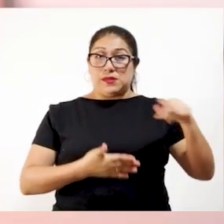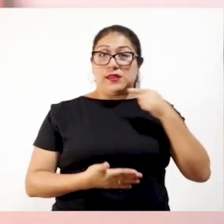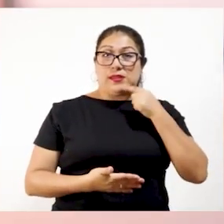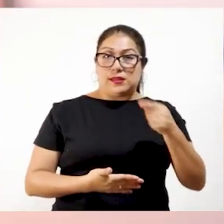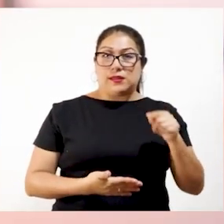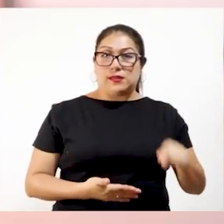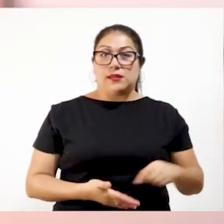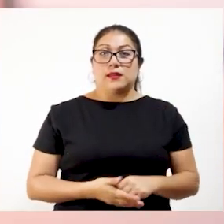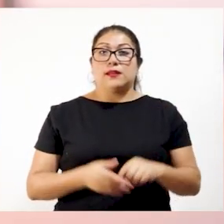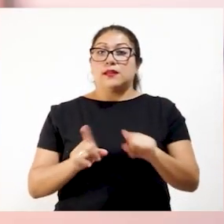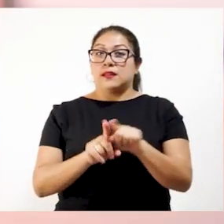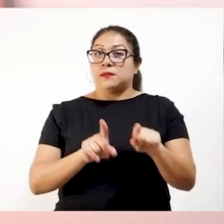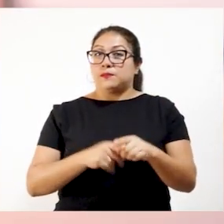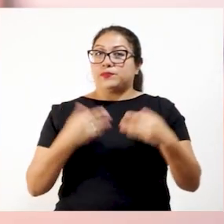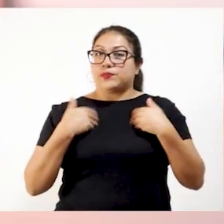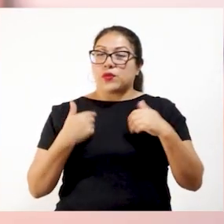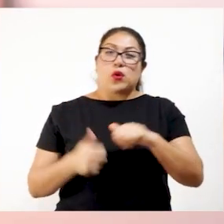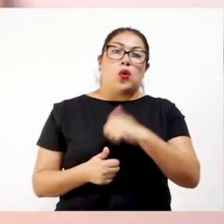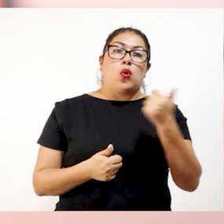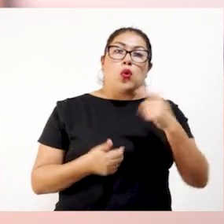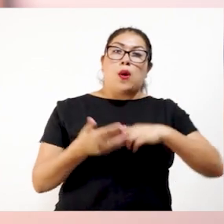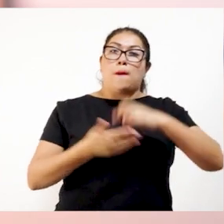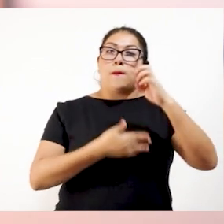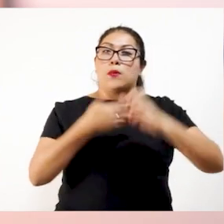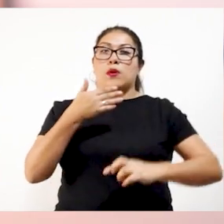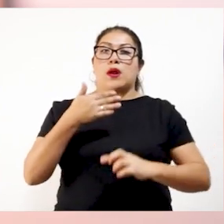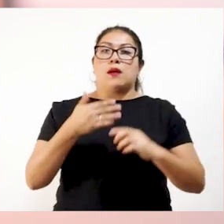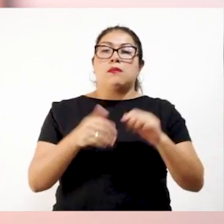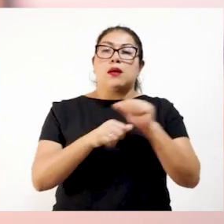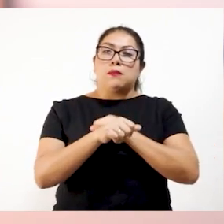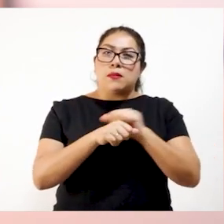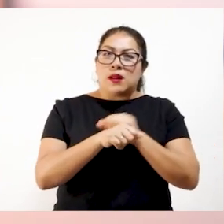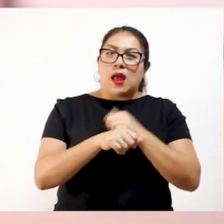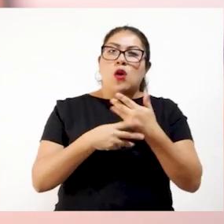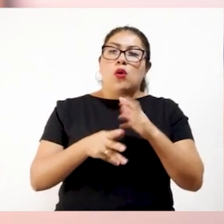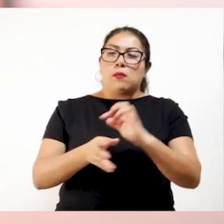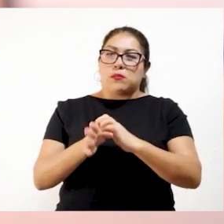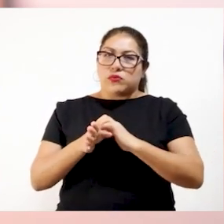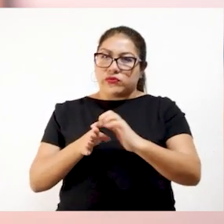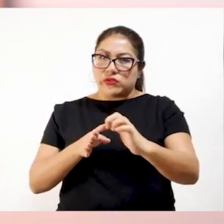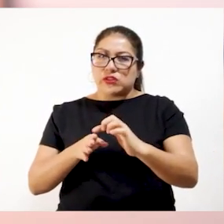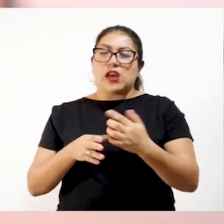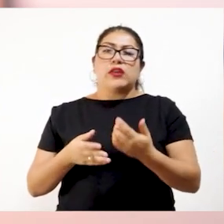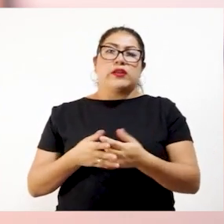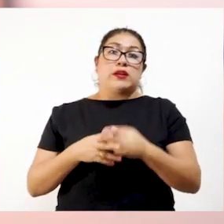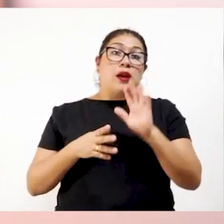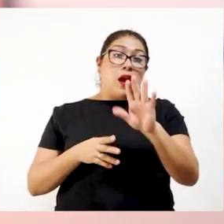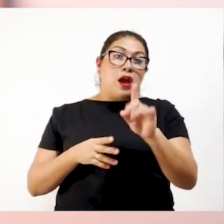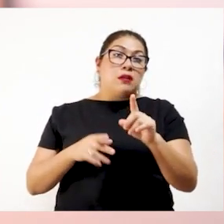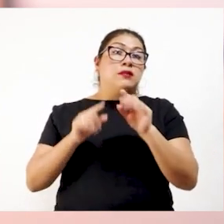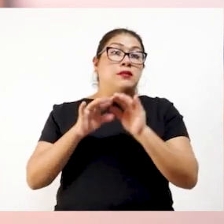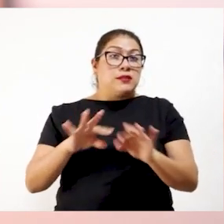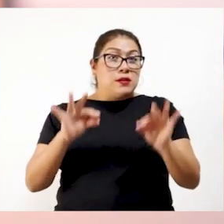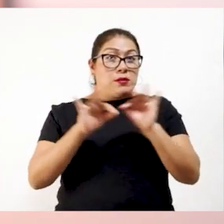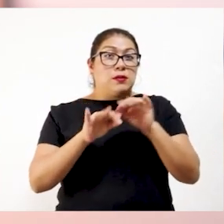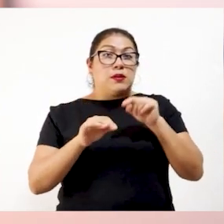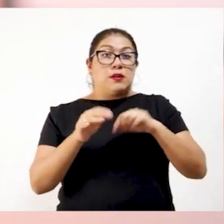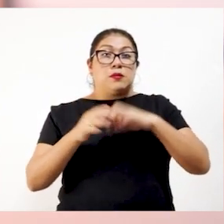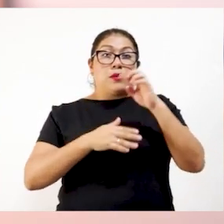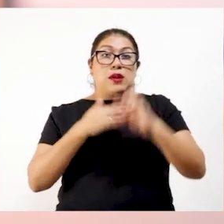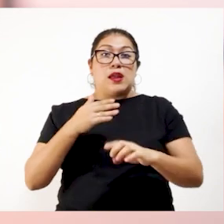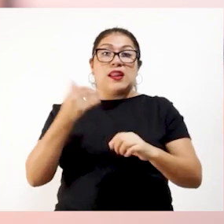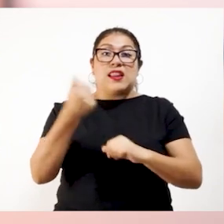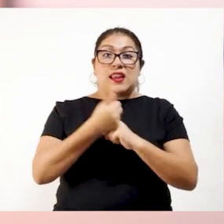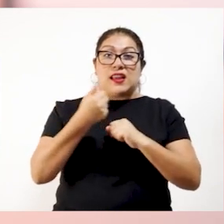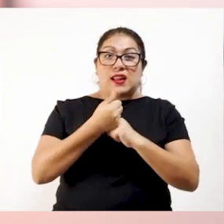la Convención. Tenemos también a disposición todo un programa de prácticas profesionales y lo que es importante también de este